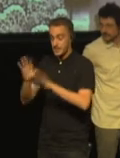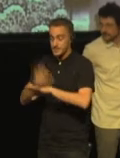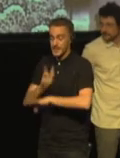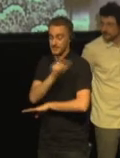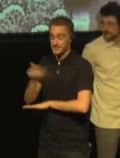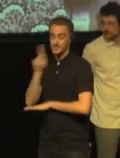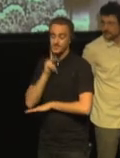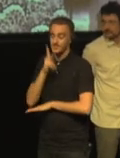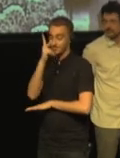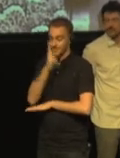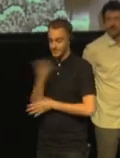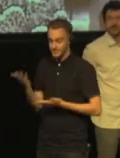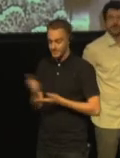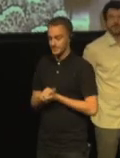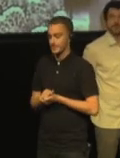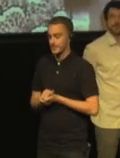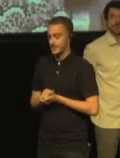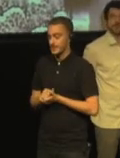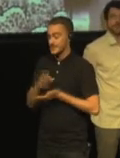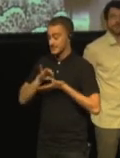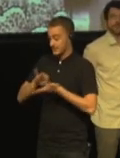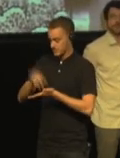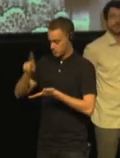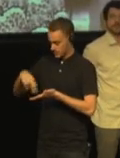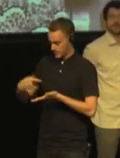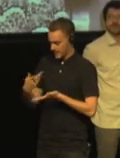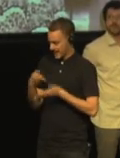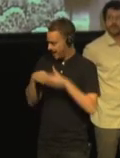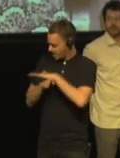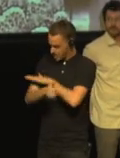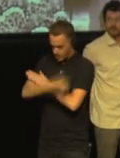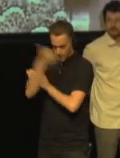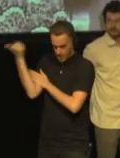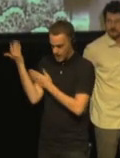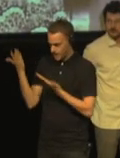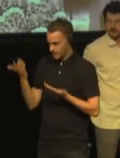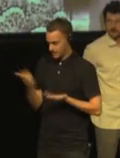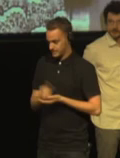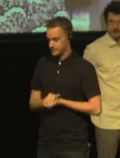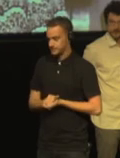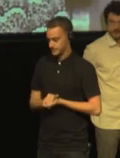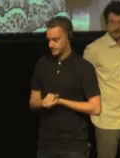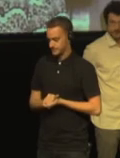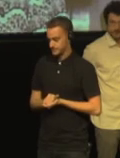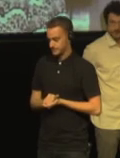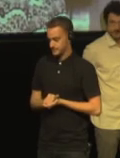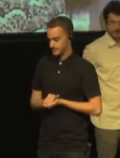personas sordociegas. Los servicios mismos tienen que ser más accesibles. Y